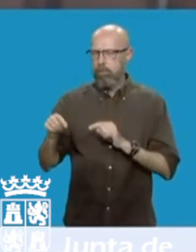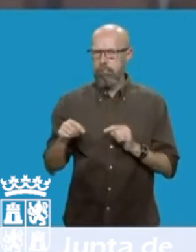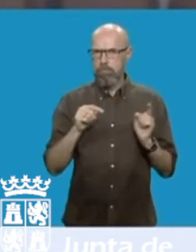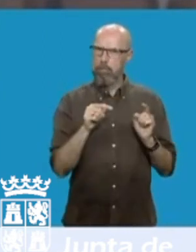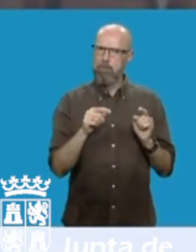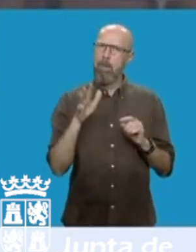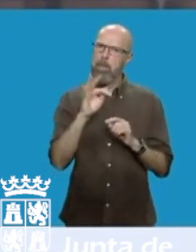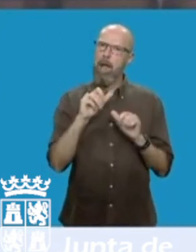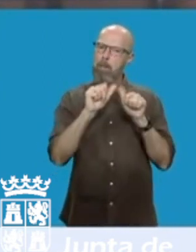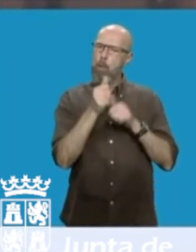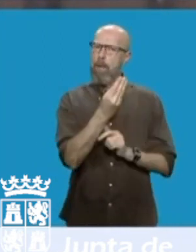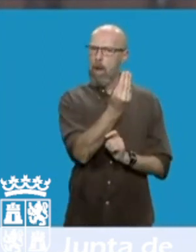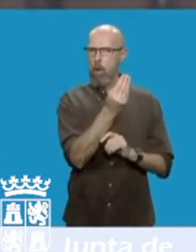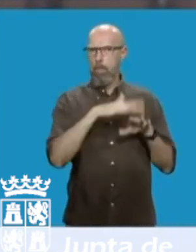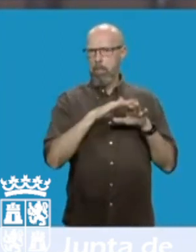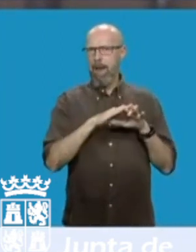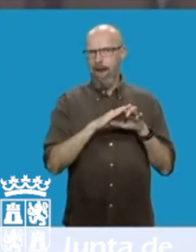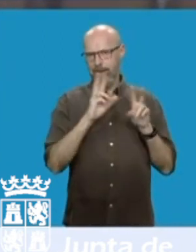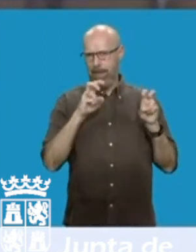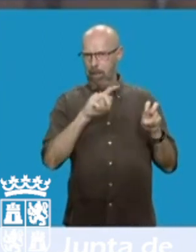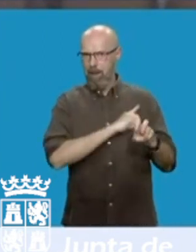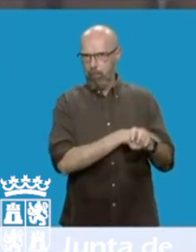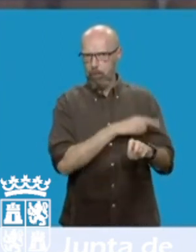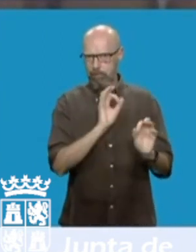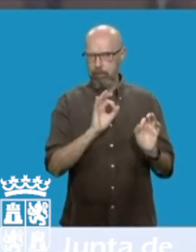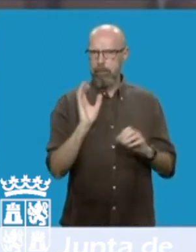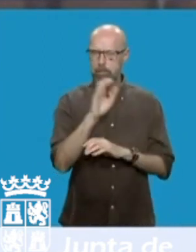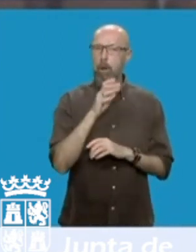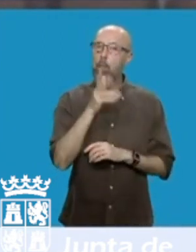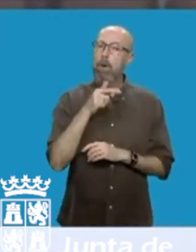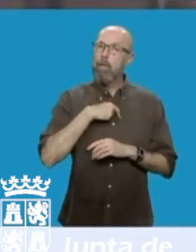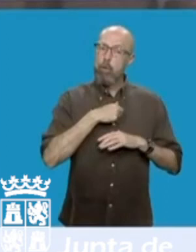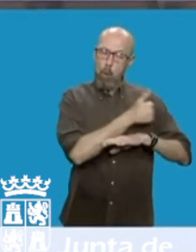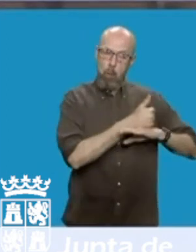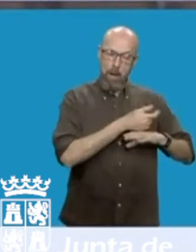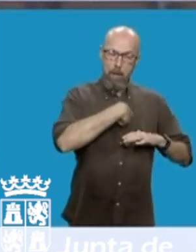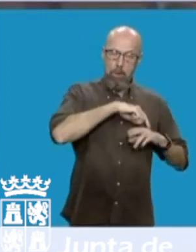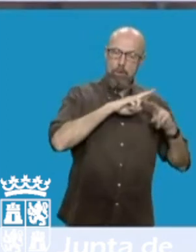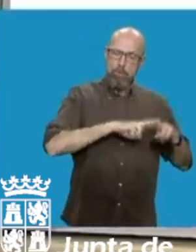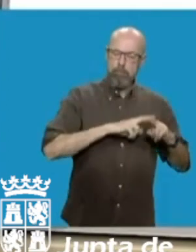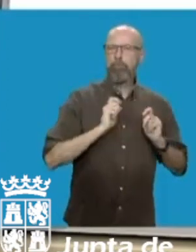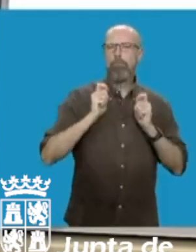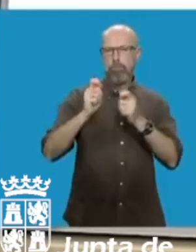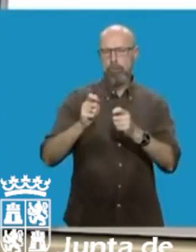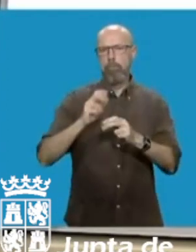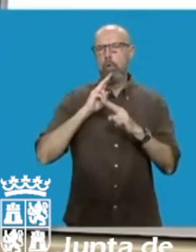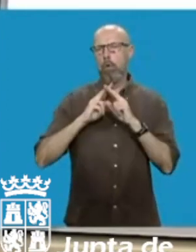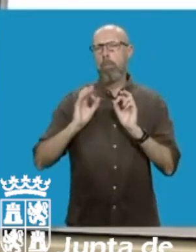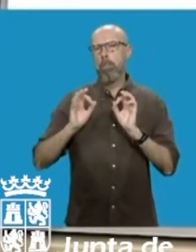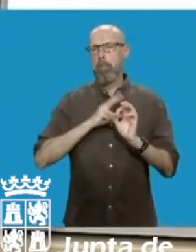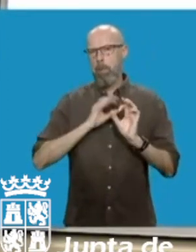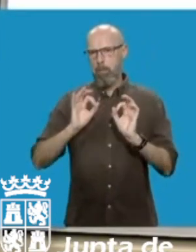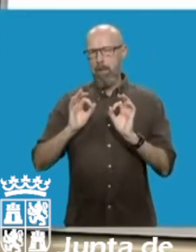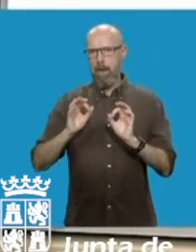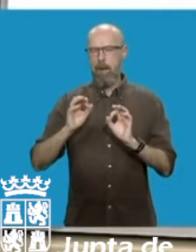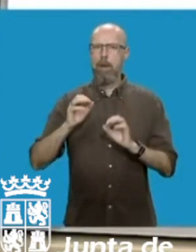este colectivo dentro de Castilla y León. Por todo ello, el jurado de los premios Podium del Deporte de nuestra comunidad otorga la mención especial a Antonio